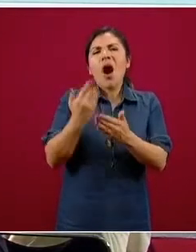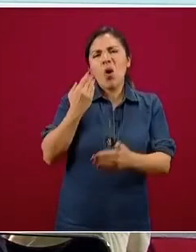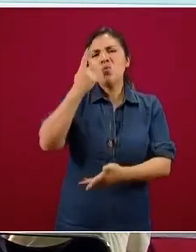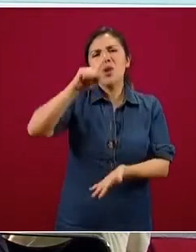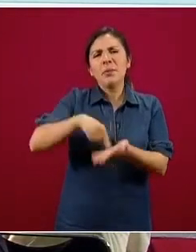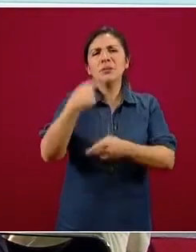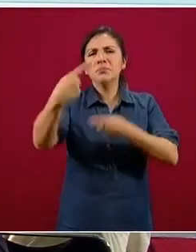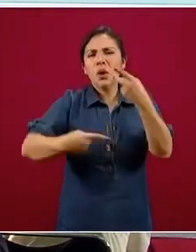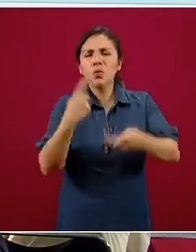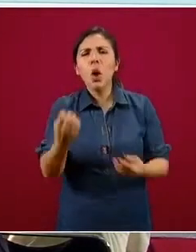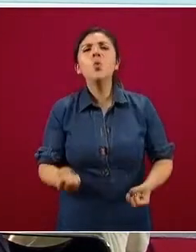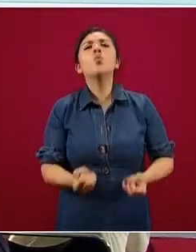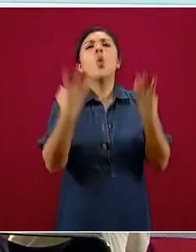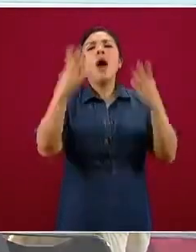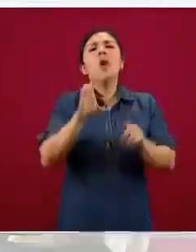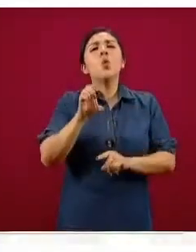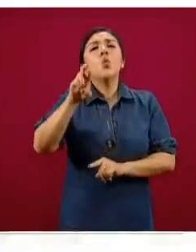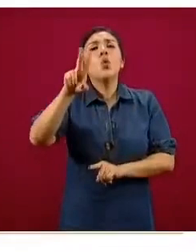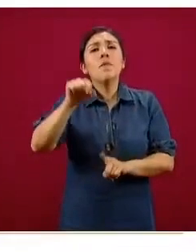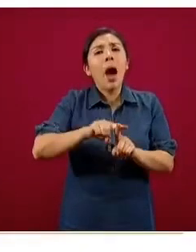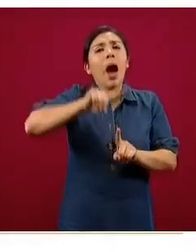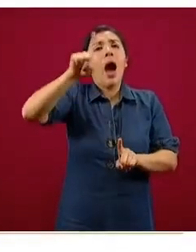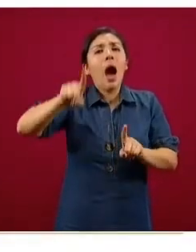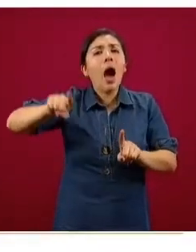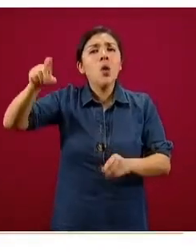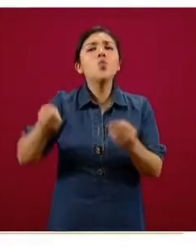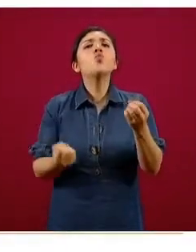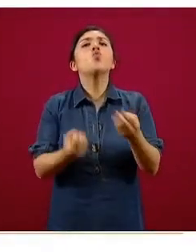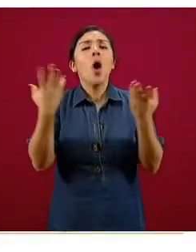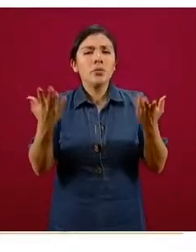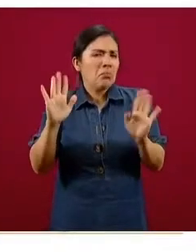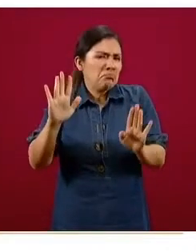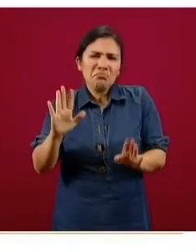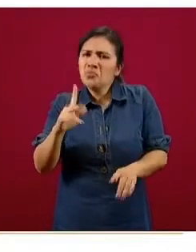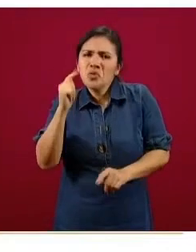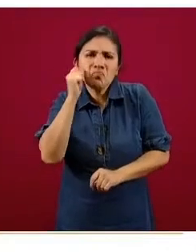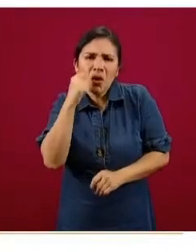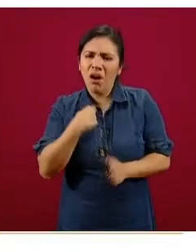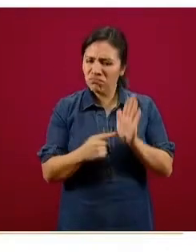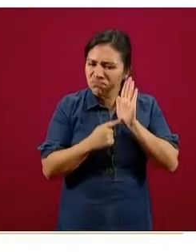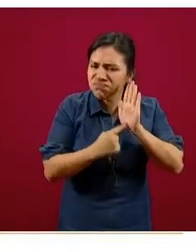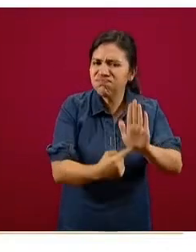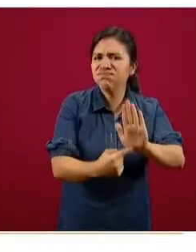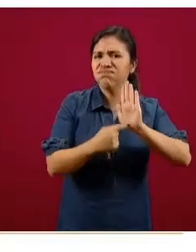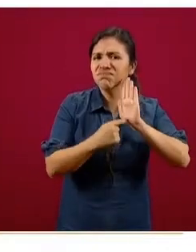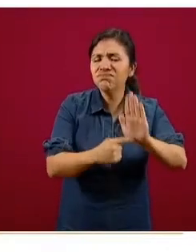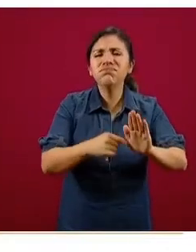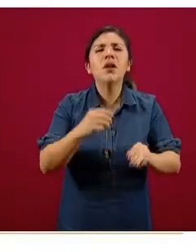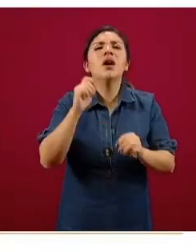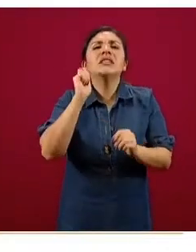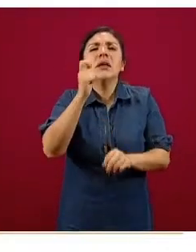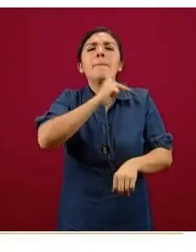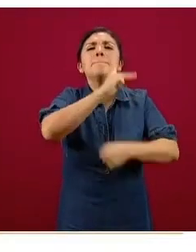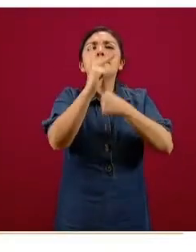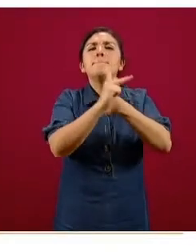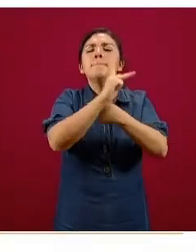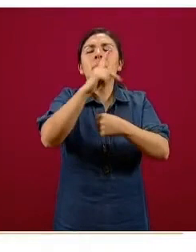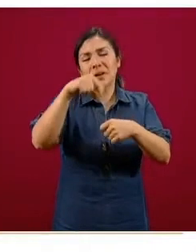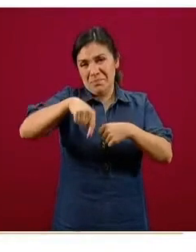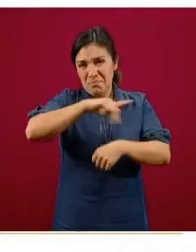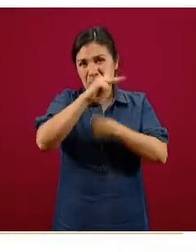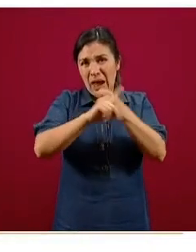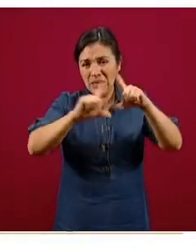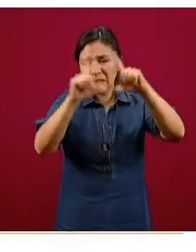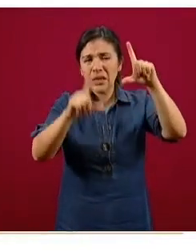vez: ¿cuántas curvas epidémicas hay? Tantas como sea necesario para mostrar lo que ocurre en distintas partes del país en